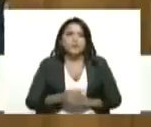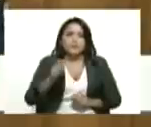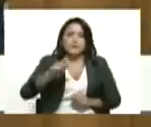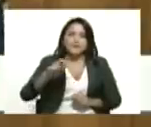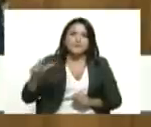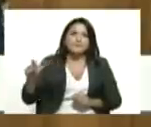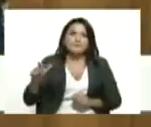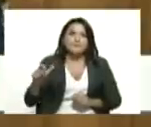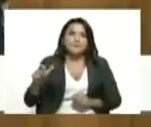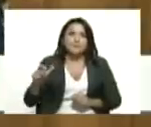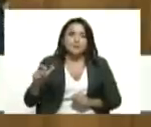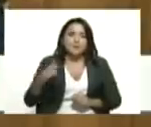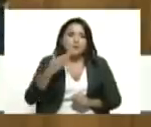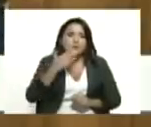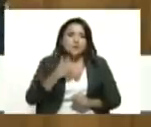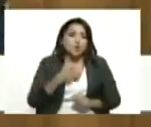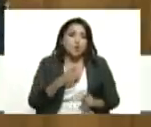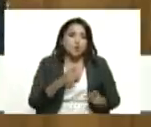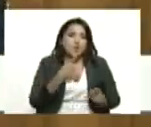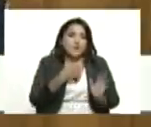dicen testaferro.